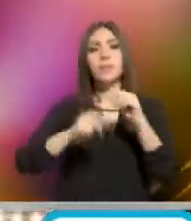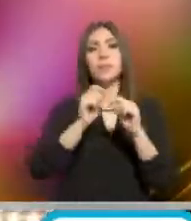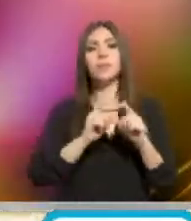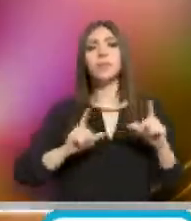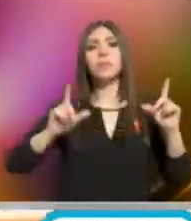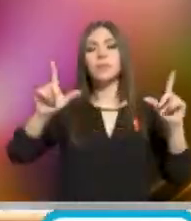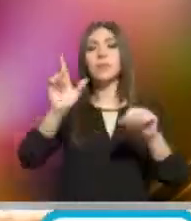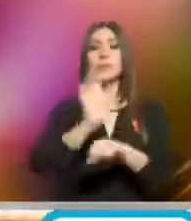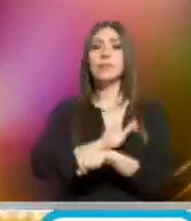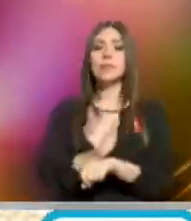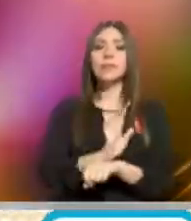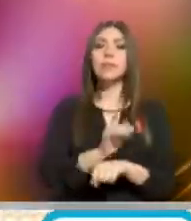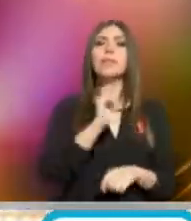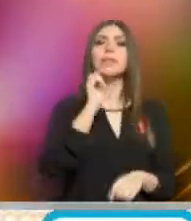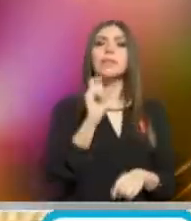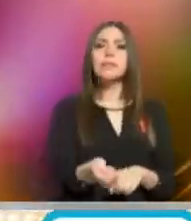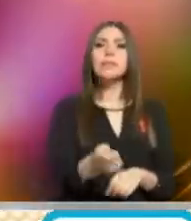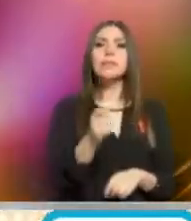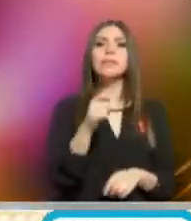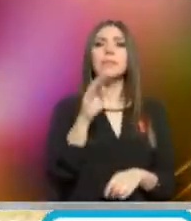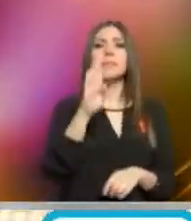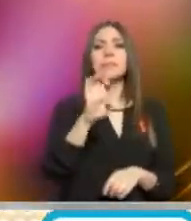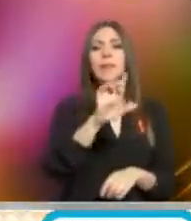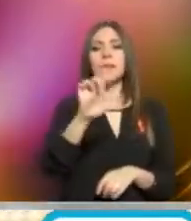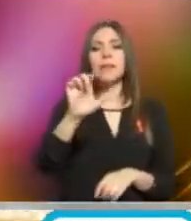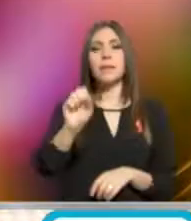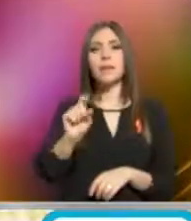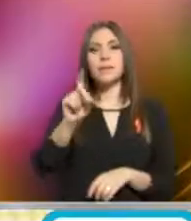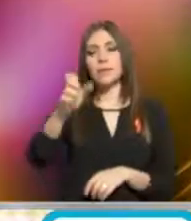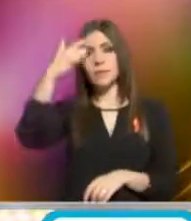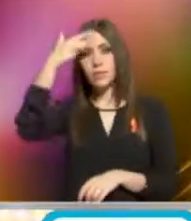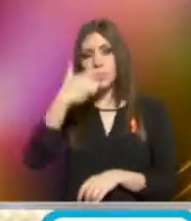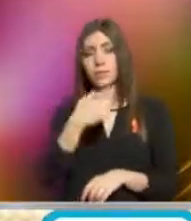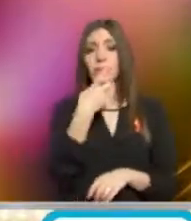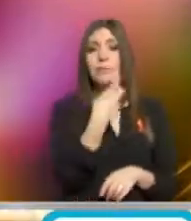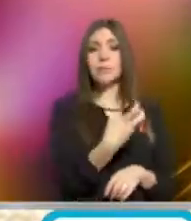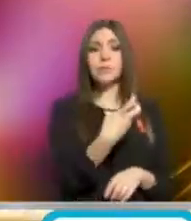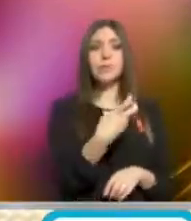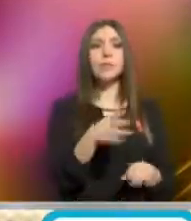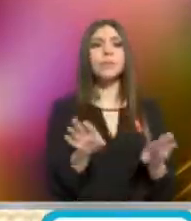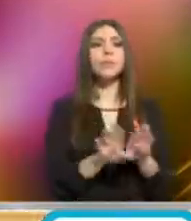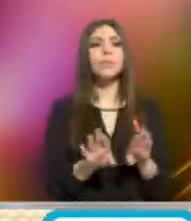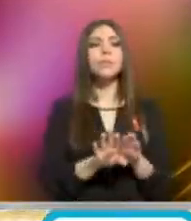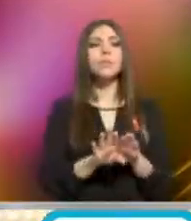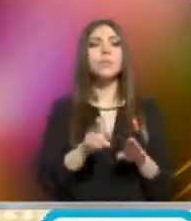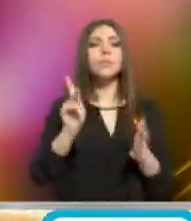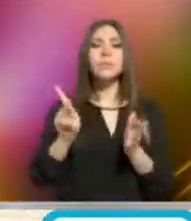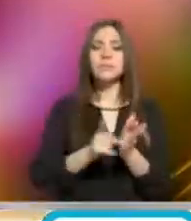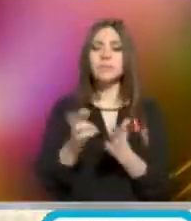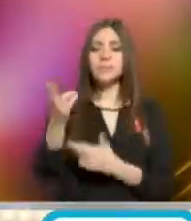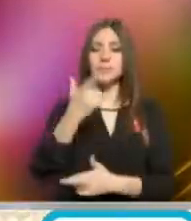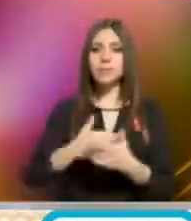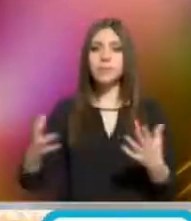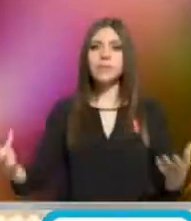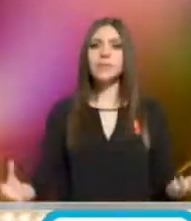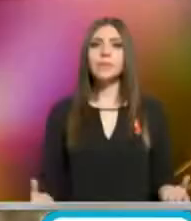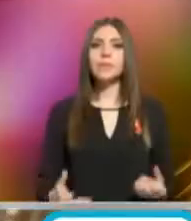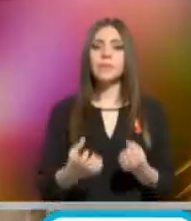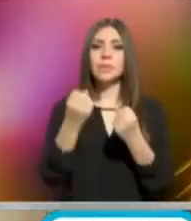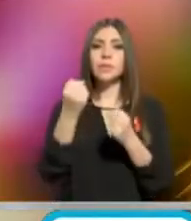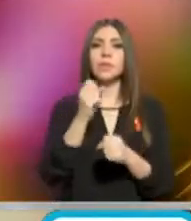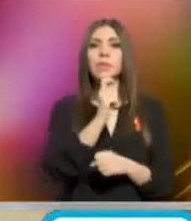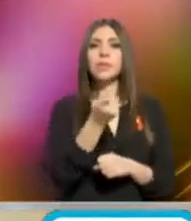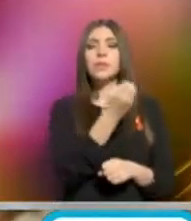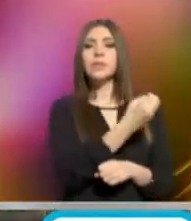en cartelera. ¿Qué es Bellas de Noche? Recoge la figura y un poquito de las memorias de